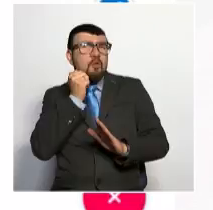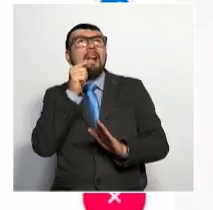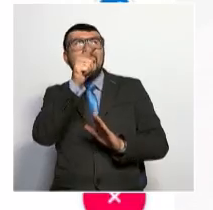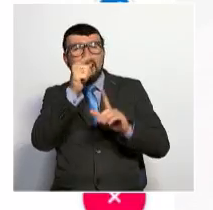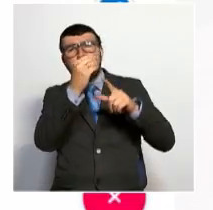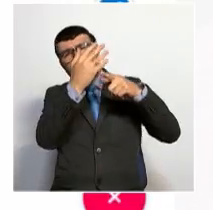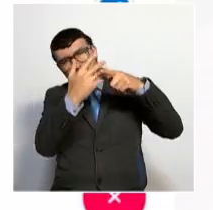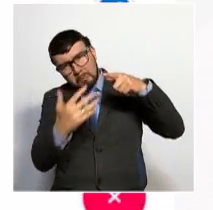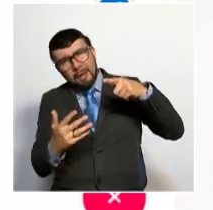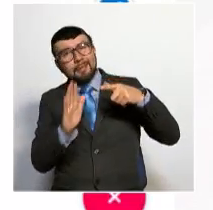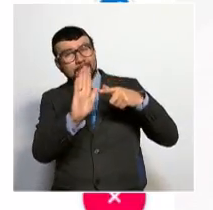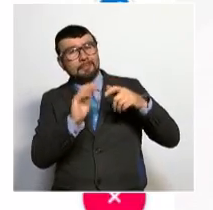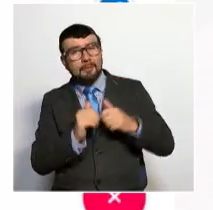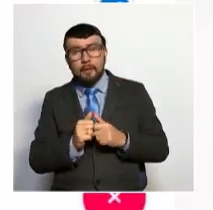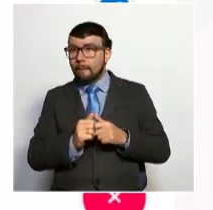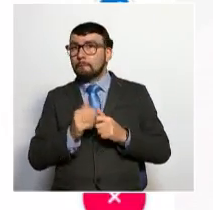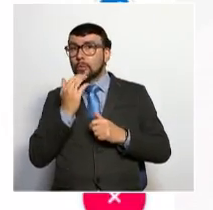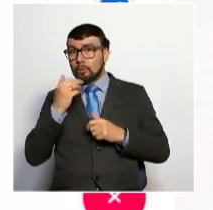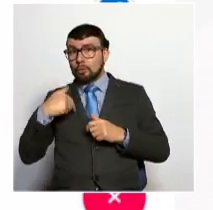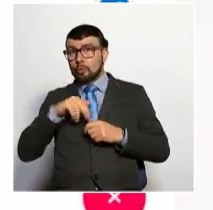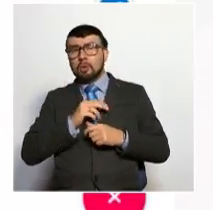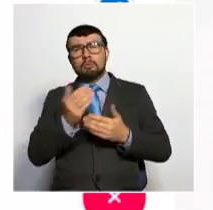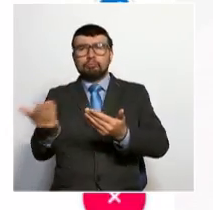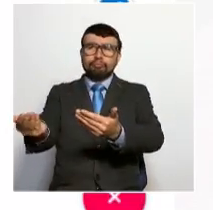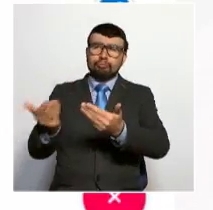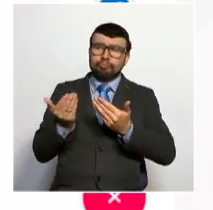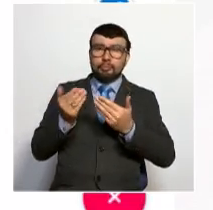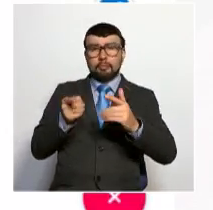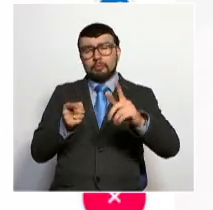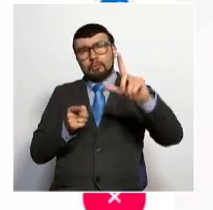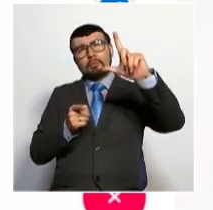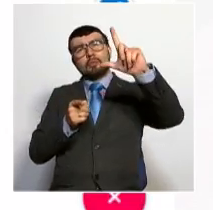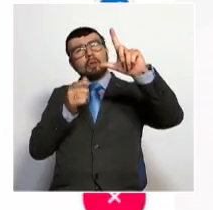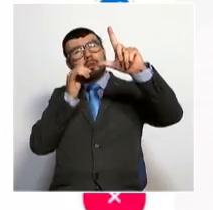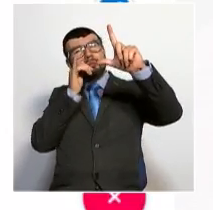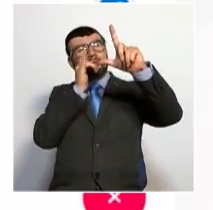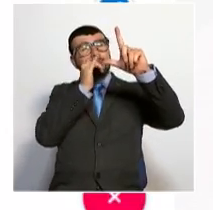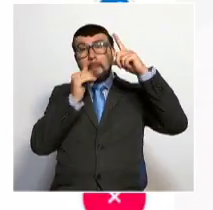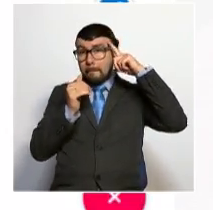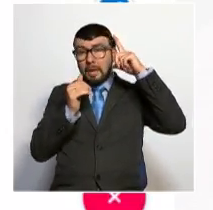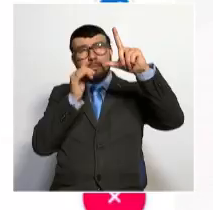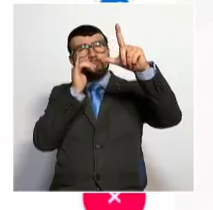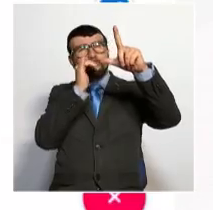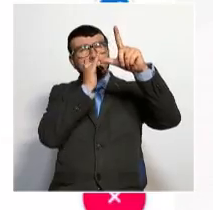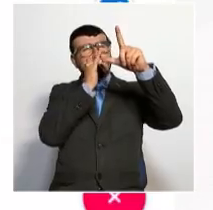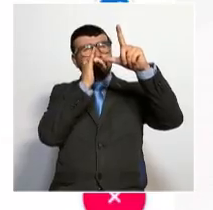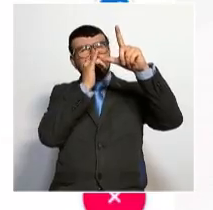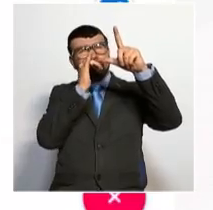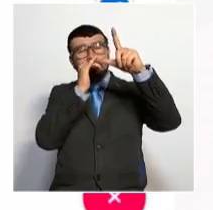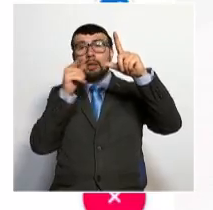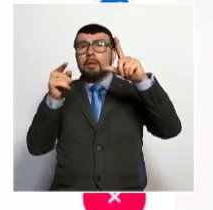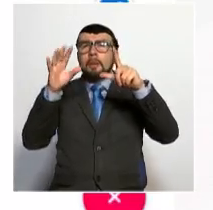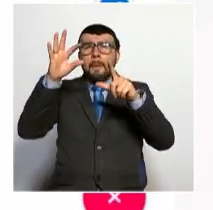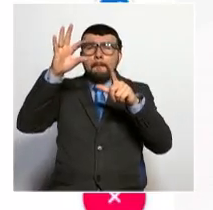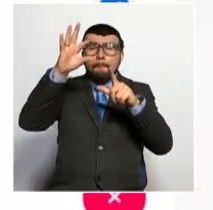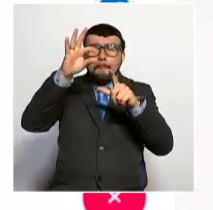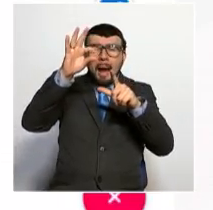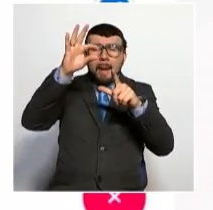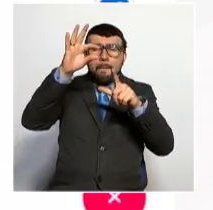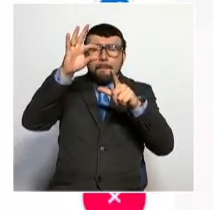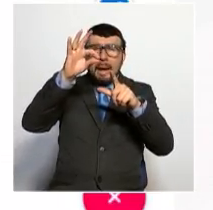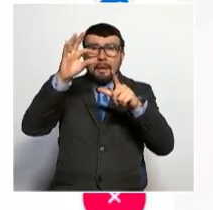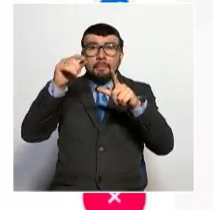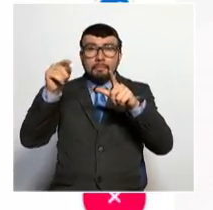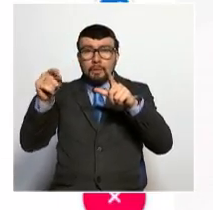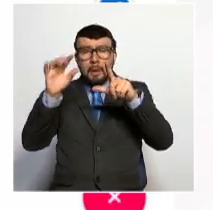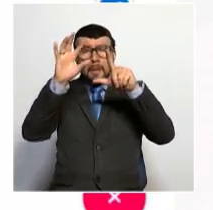el examen para hacer la colposcopia, ponemos unos líquidos que van a afectar un poquito el tejido, pero de manera transitoria, es